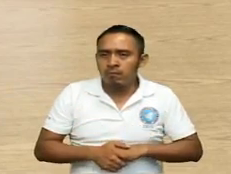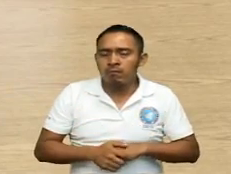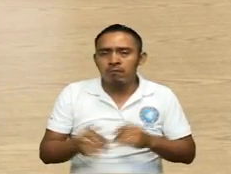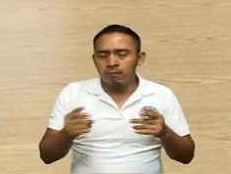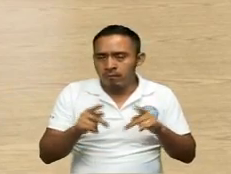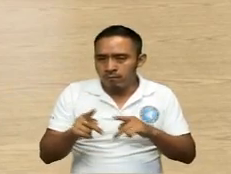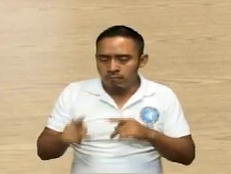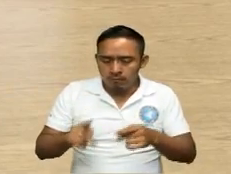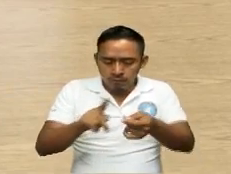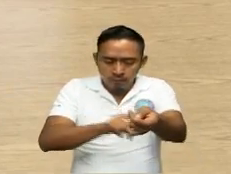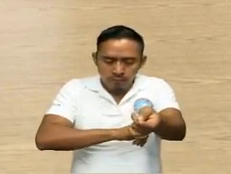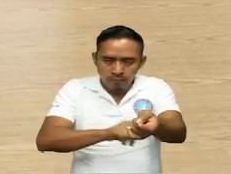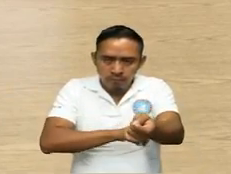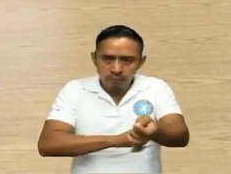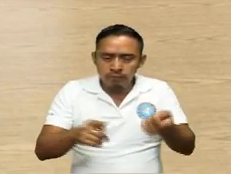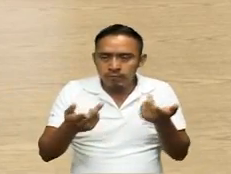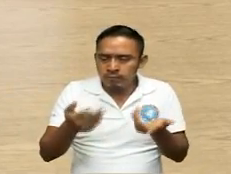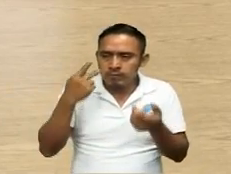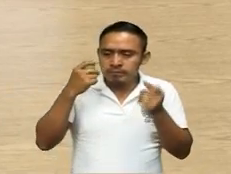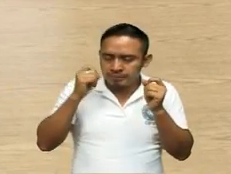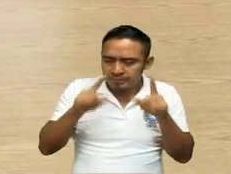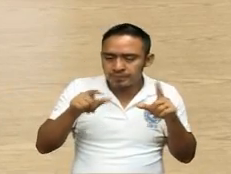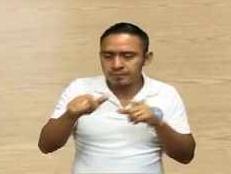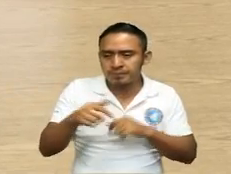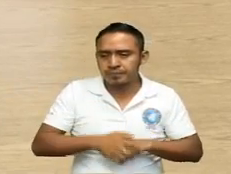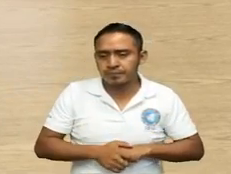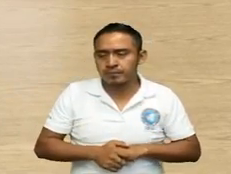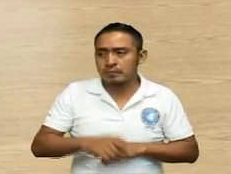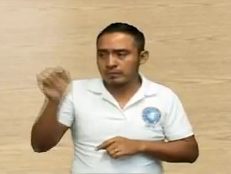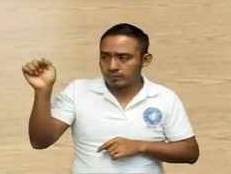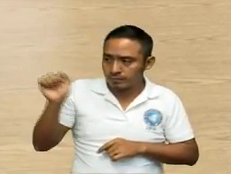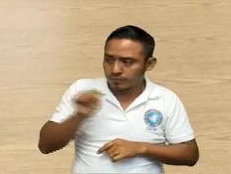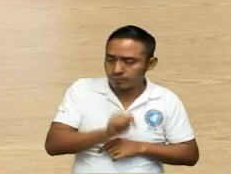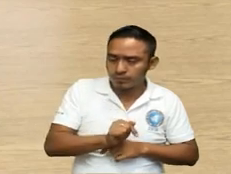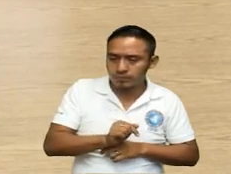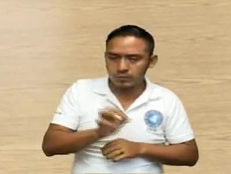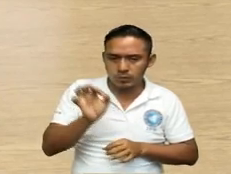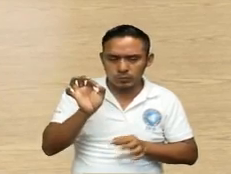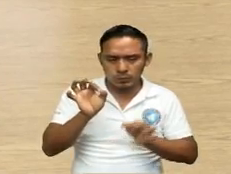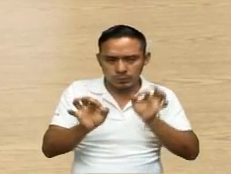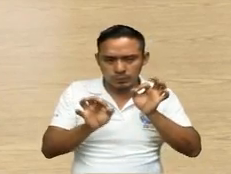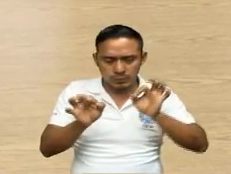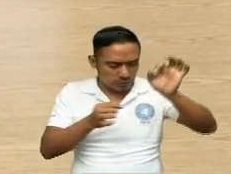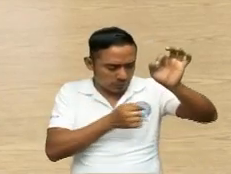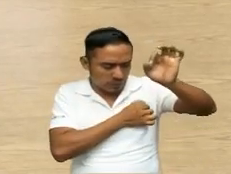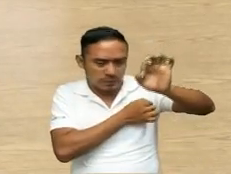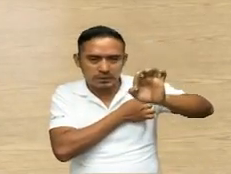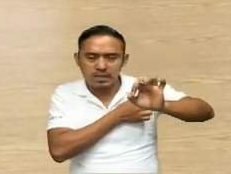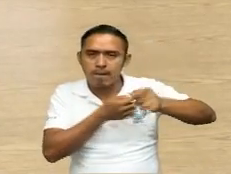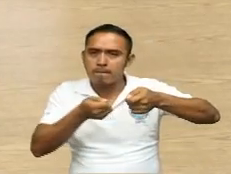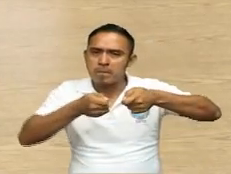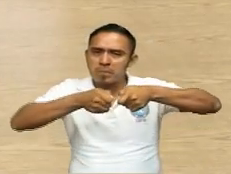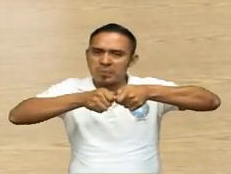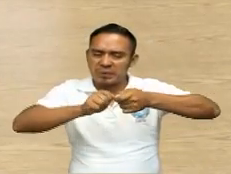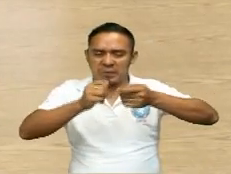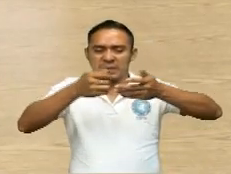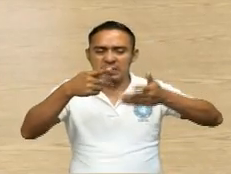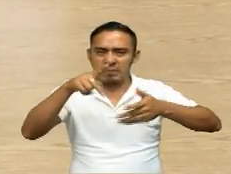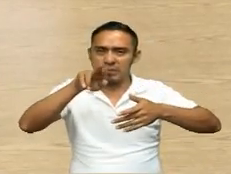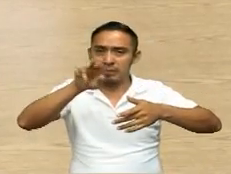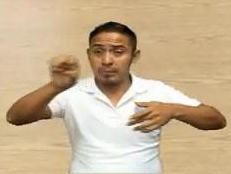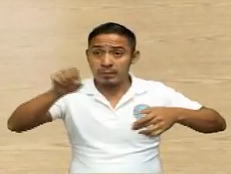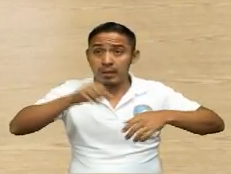diabéticos. Van a notar los pacientes diabéticos, vienen aquí frecuentemente cuando aparecen pelotitas de pus en las axilas. ¿Ya? Entonces, pelotitas de pus que el